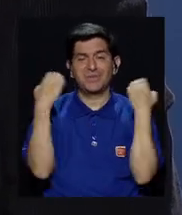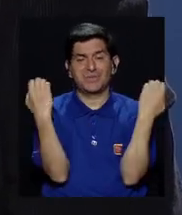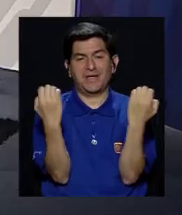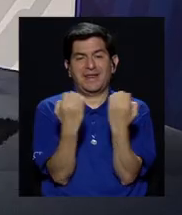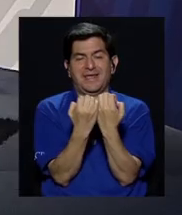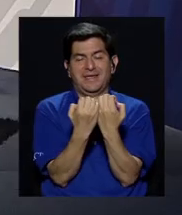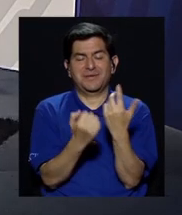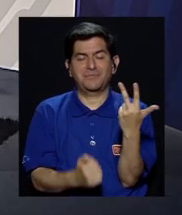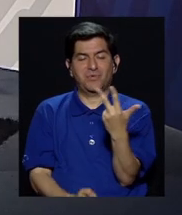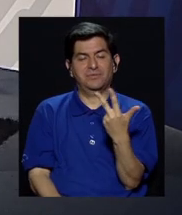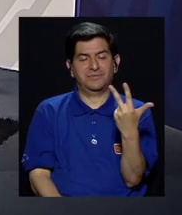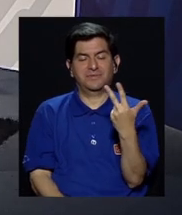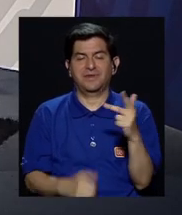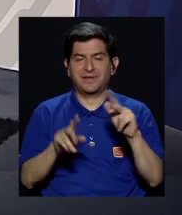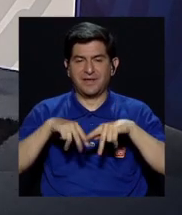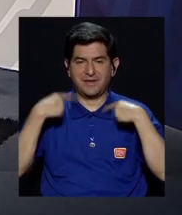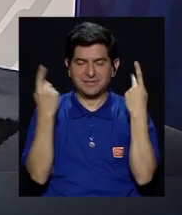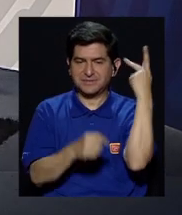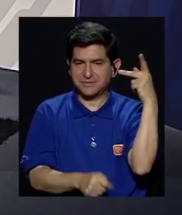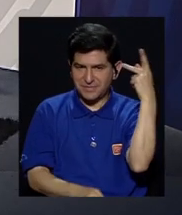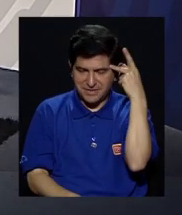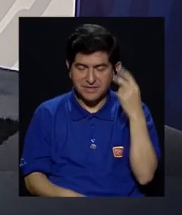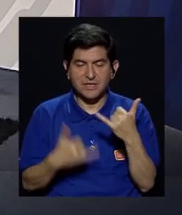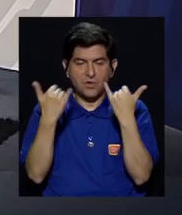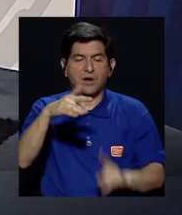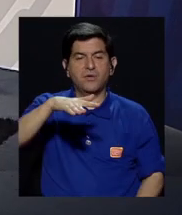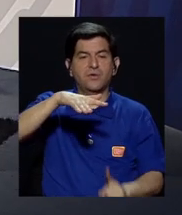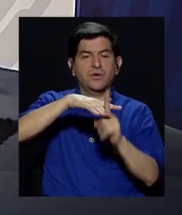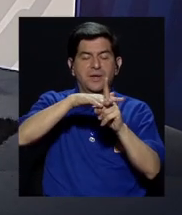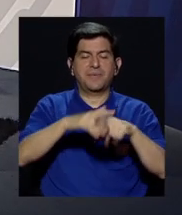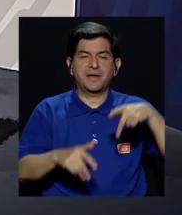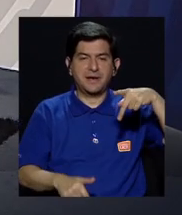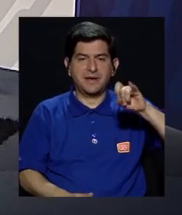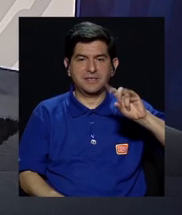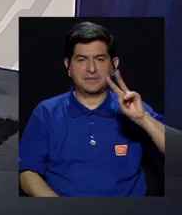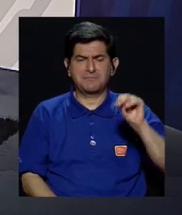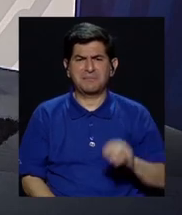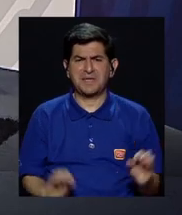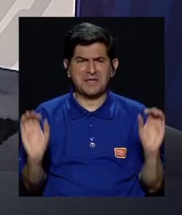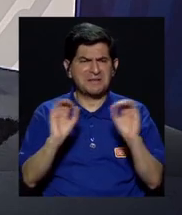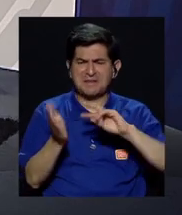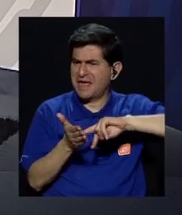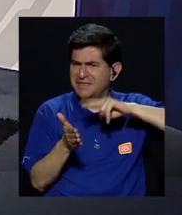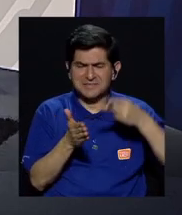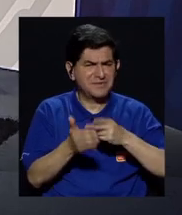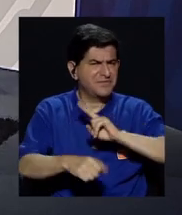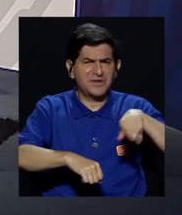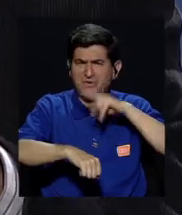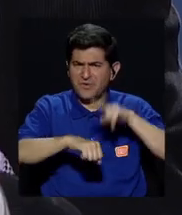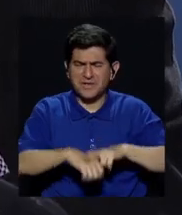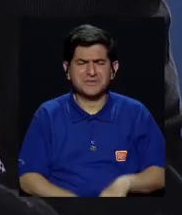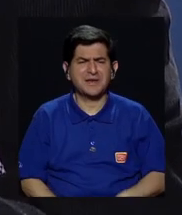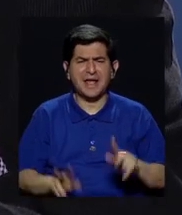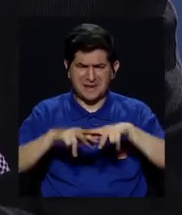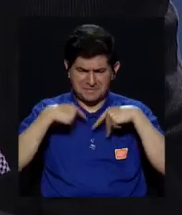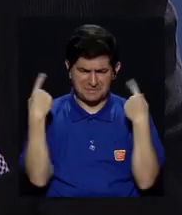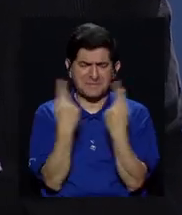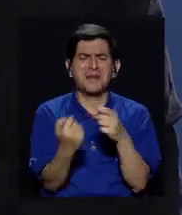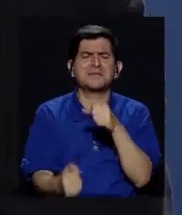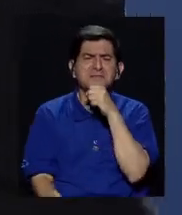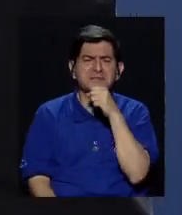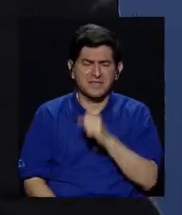equipo de esos tres partidos políticos es ahora parece un partido el pin que nunca significó nada en la historia nacional el partido viejo